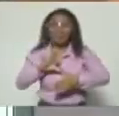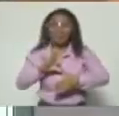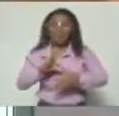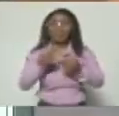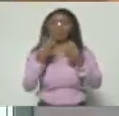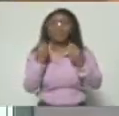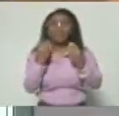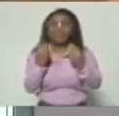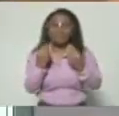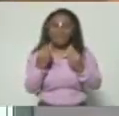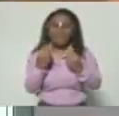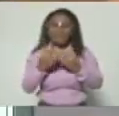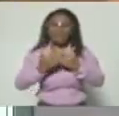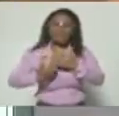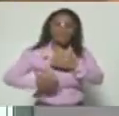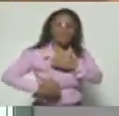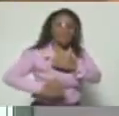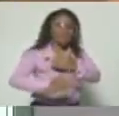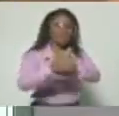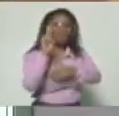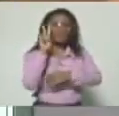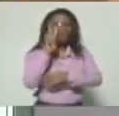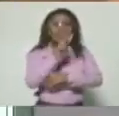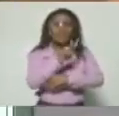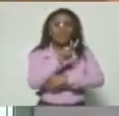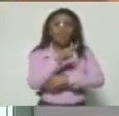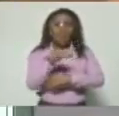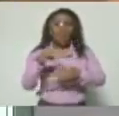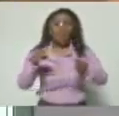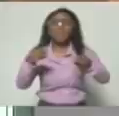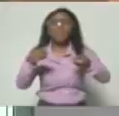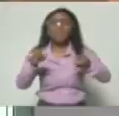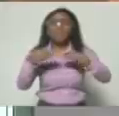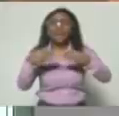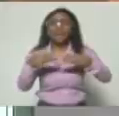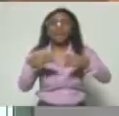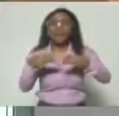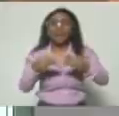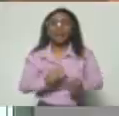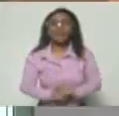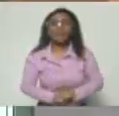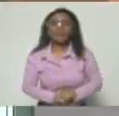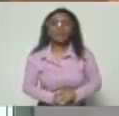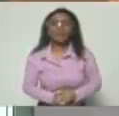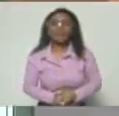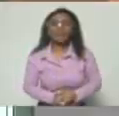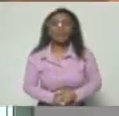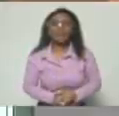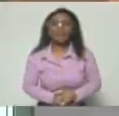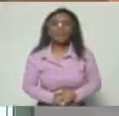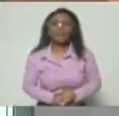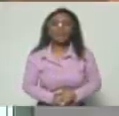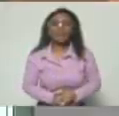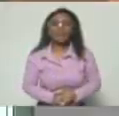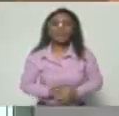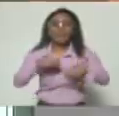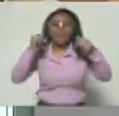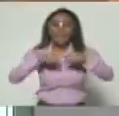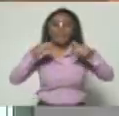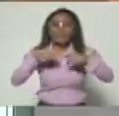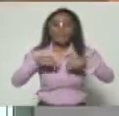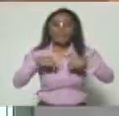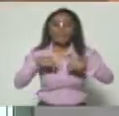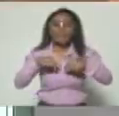avanzó la visión panamericana, en este continente